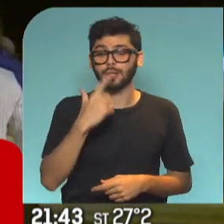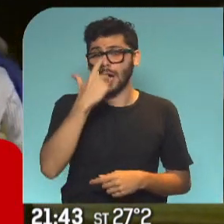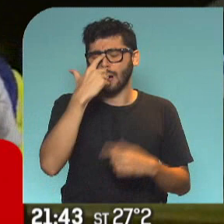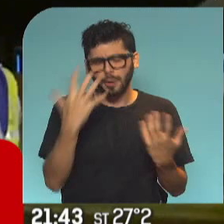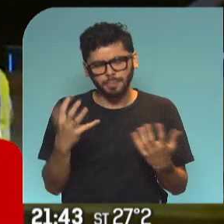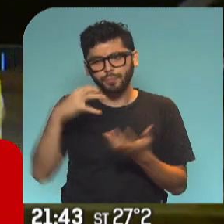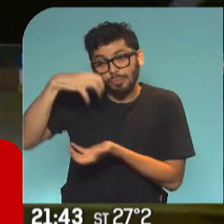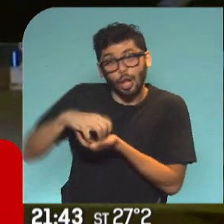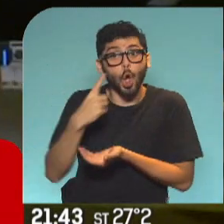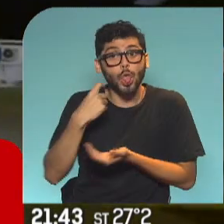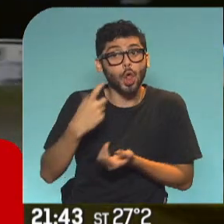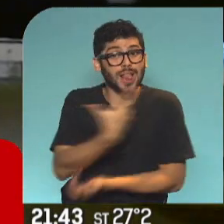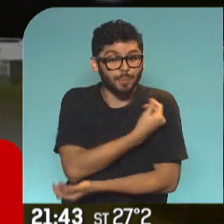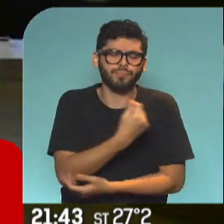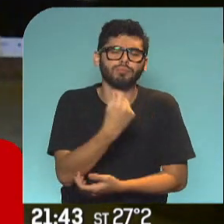hablaba de un total de